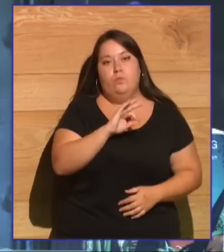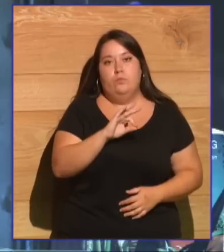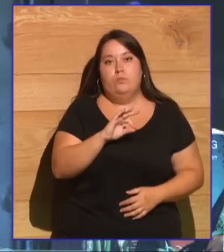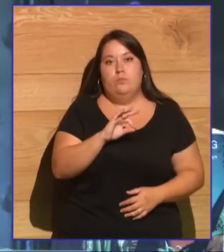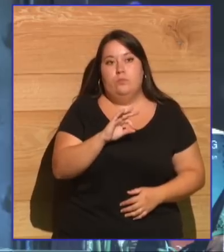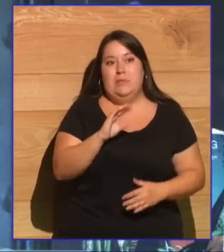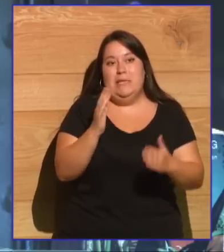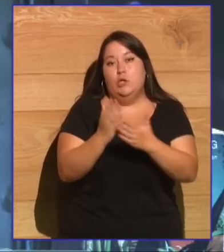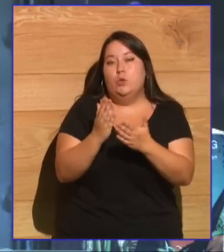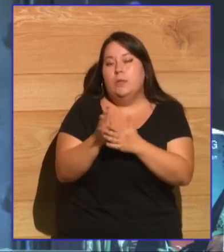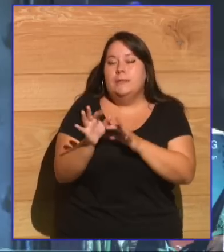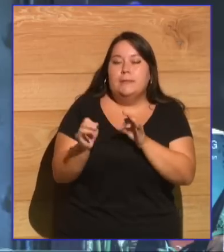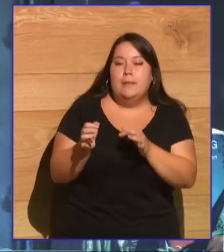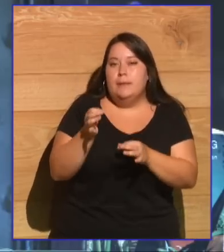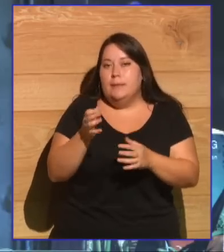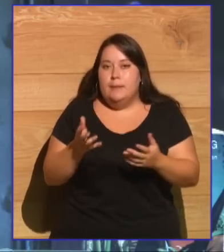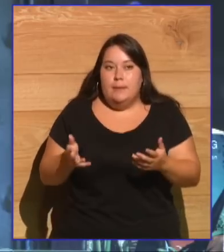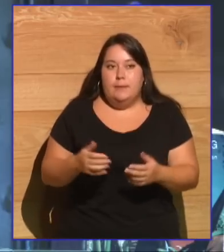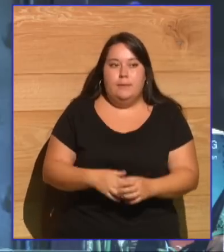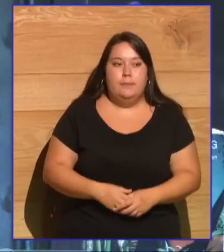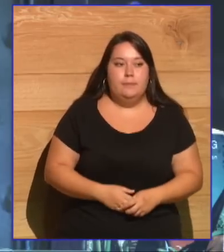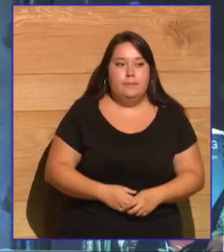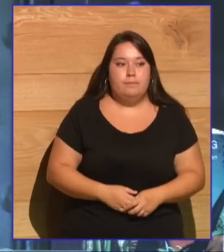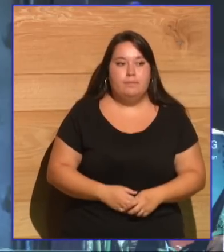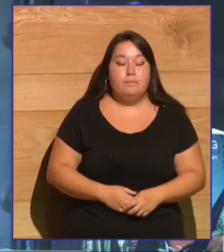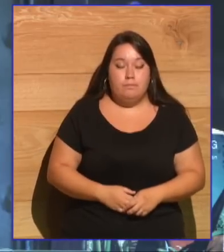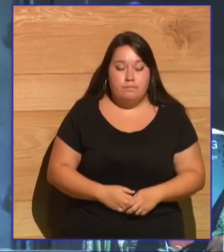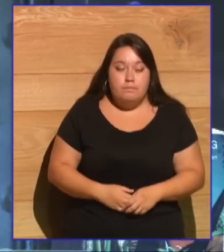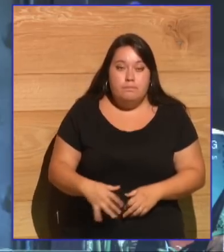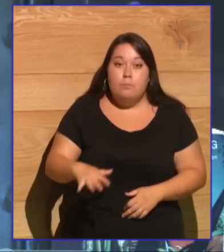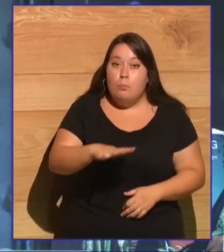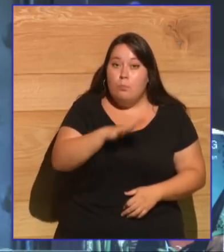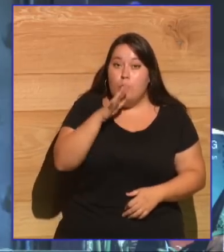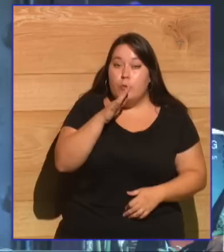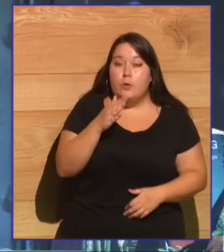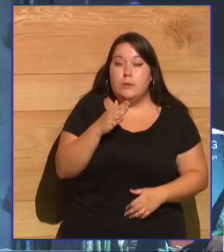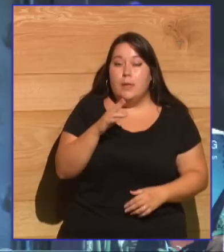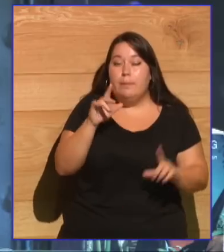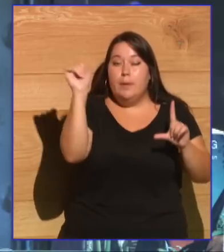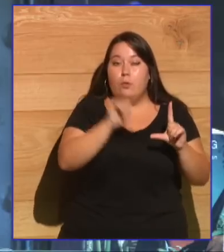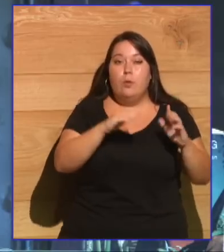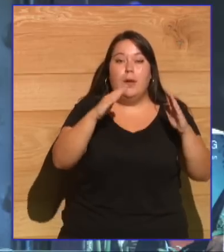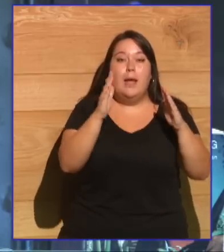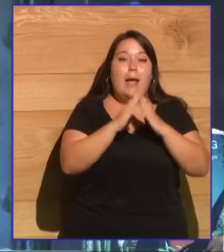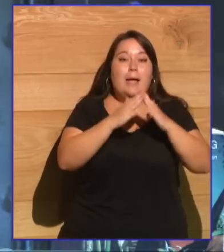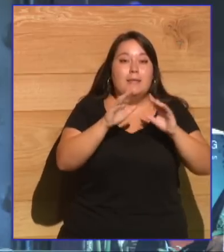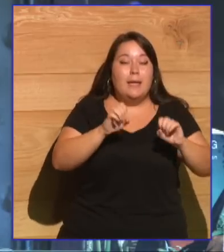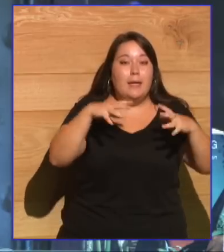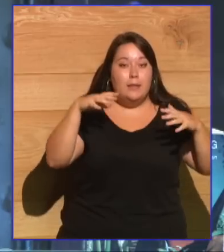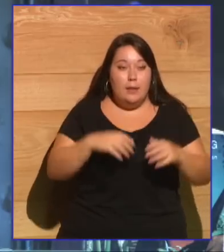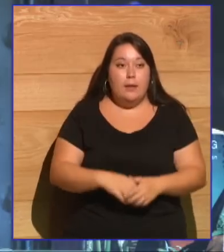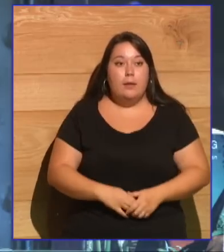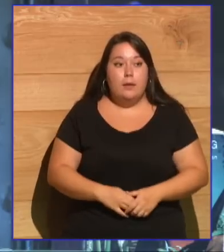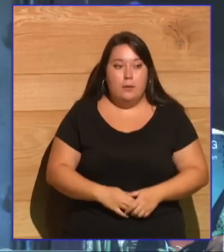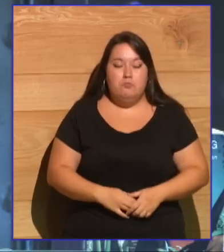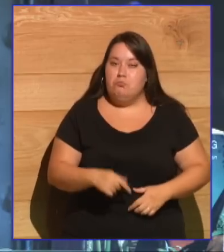medida la razón por la que aceite la razón por la que quiere hacer una de esas películas de casa encantada que tienen que ver con the haunting de robert